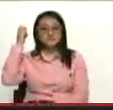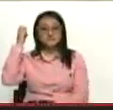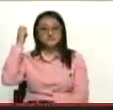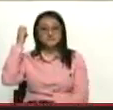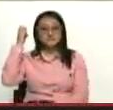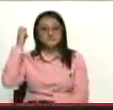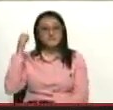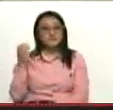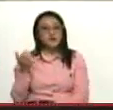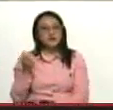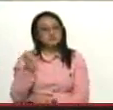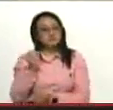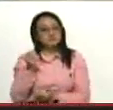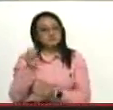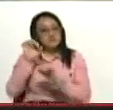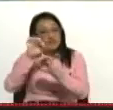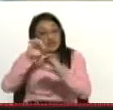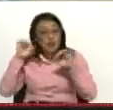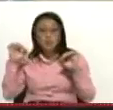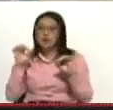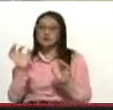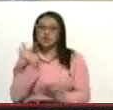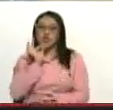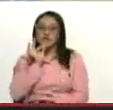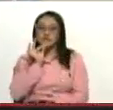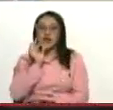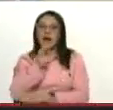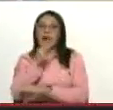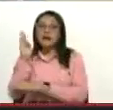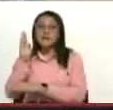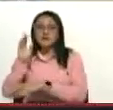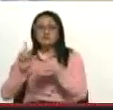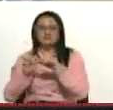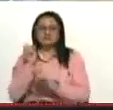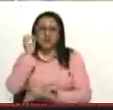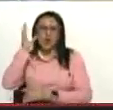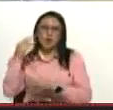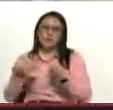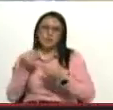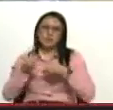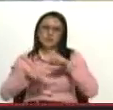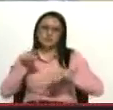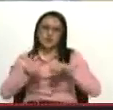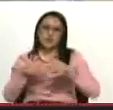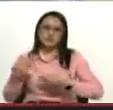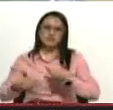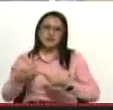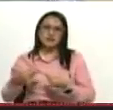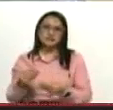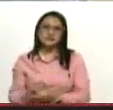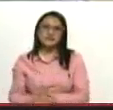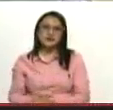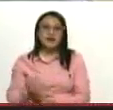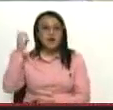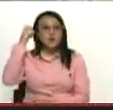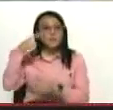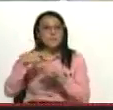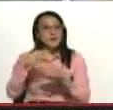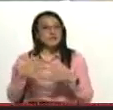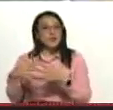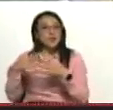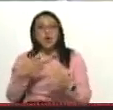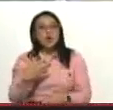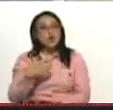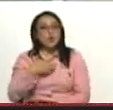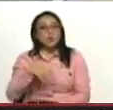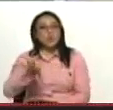no han descubierto todavía lo que el Caribe puede hacer Europa y Estados Unidos no pueden